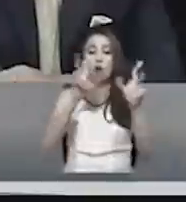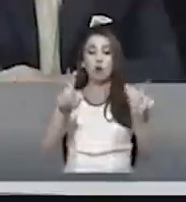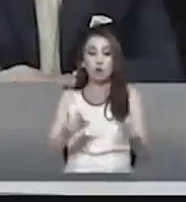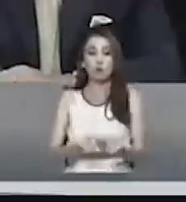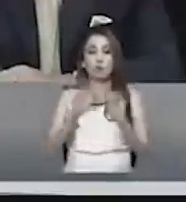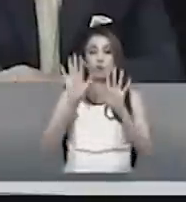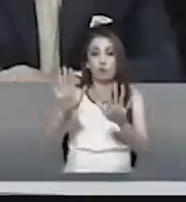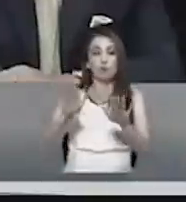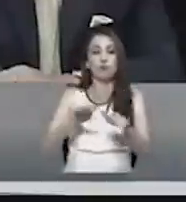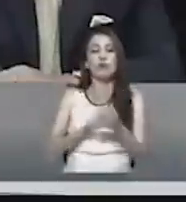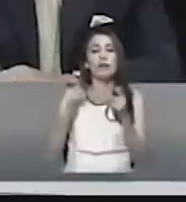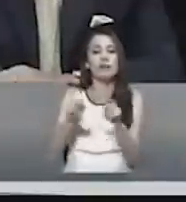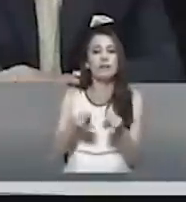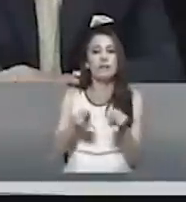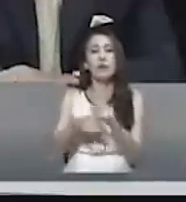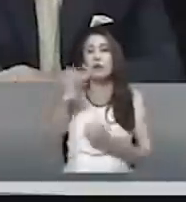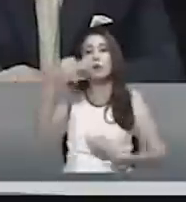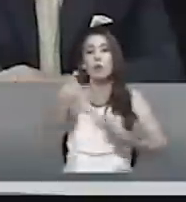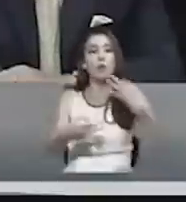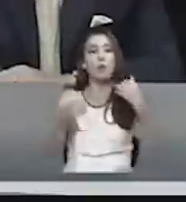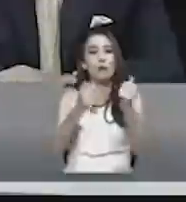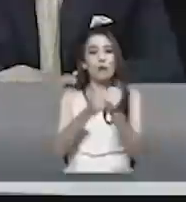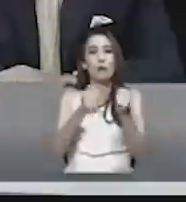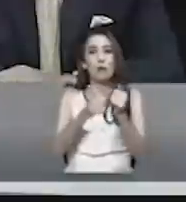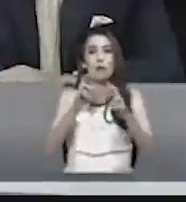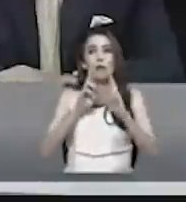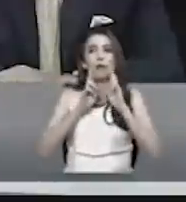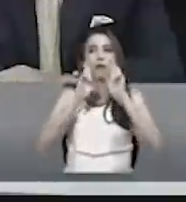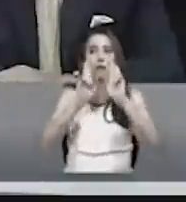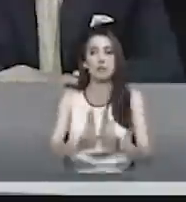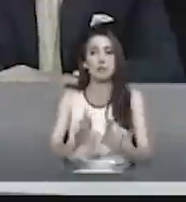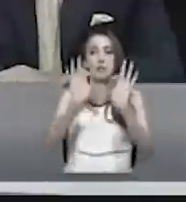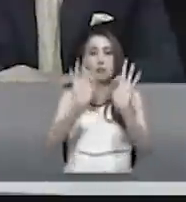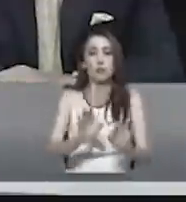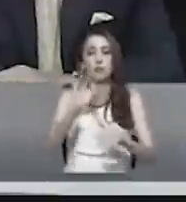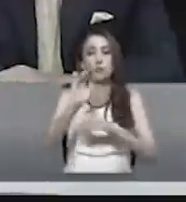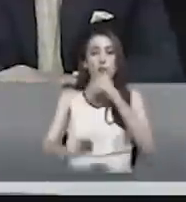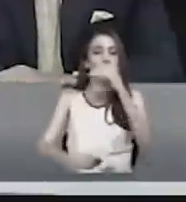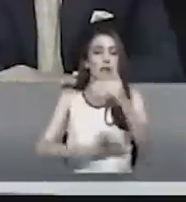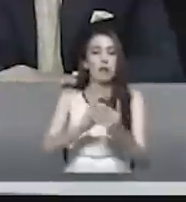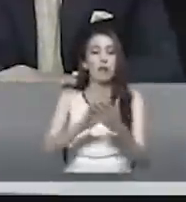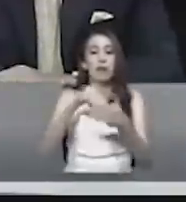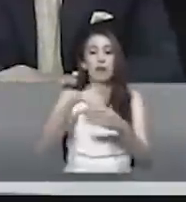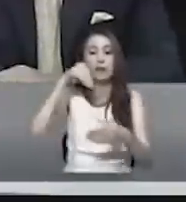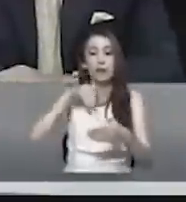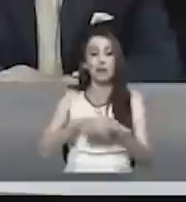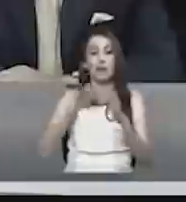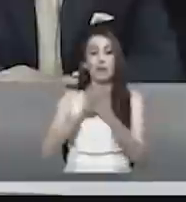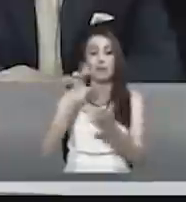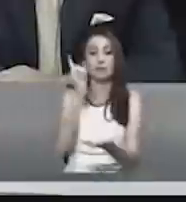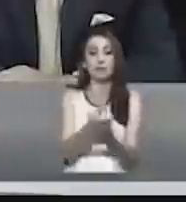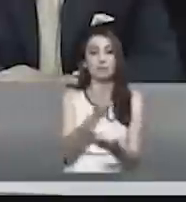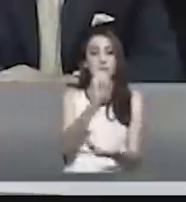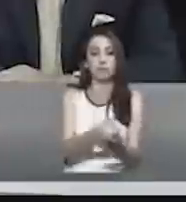que han sentido los pasos de la justicia acercándolos para que respondan. Ellos son quienes están detrás de este intento de golpe de